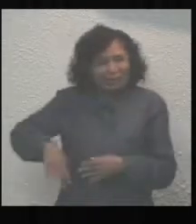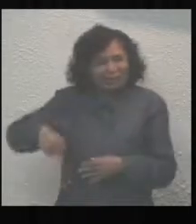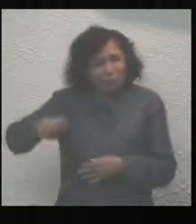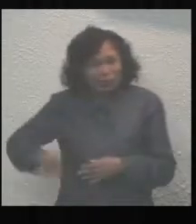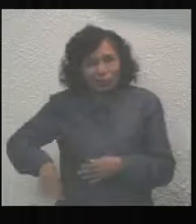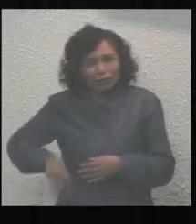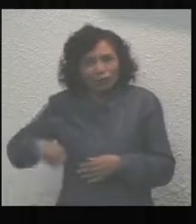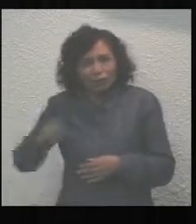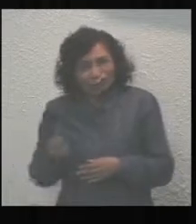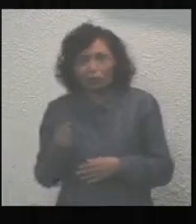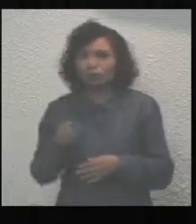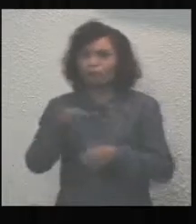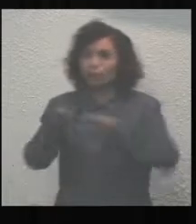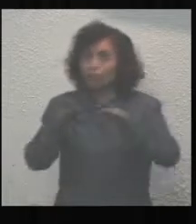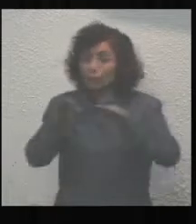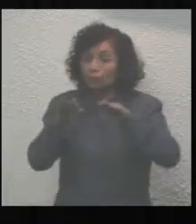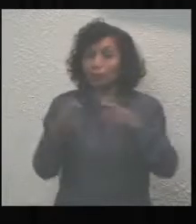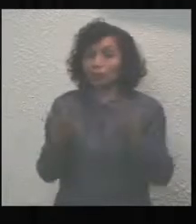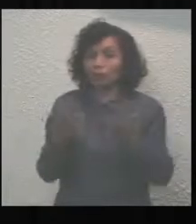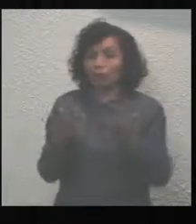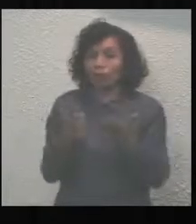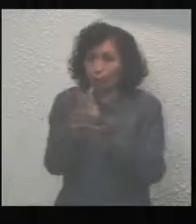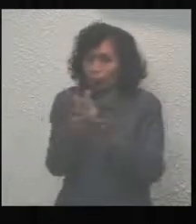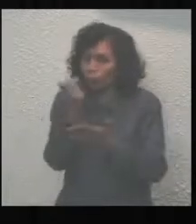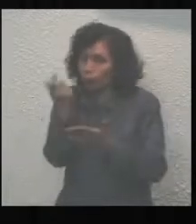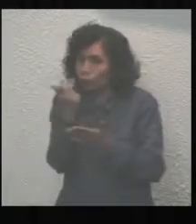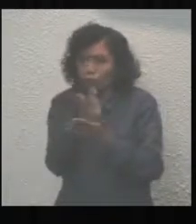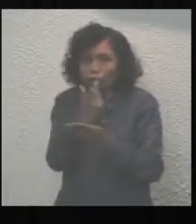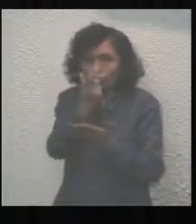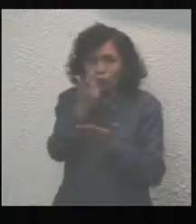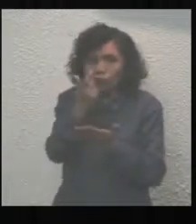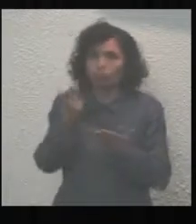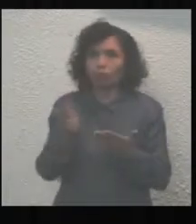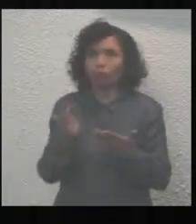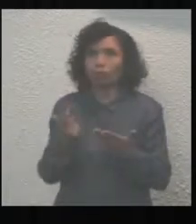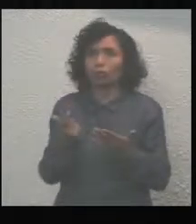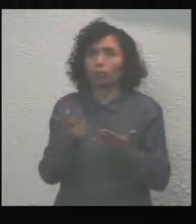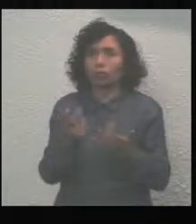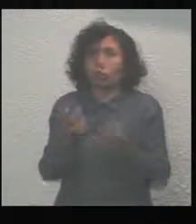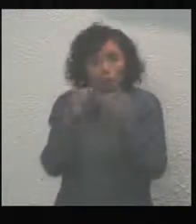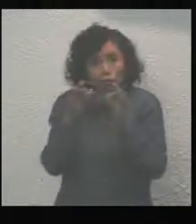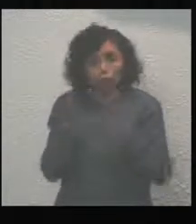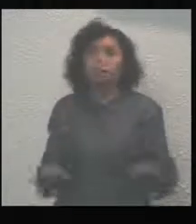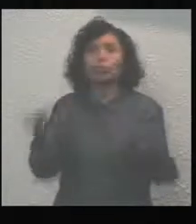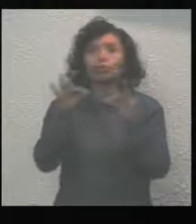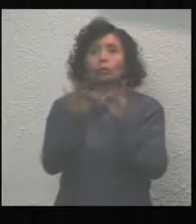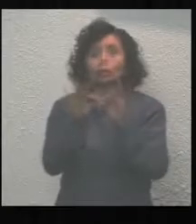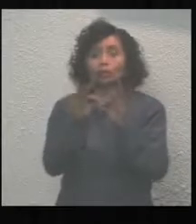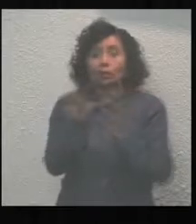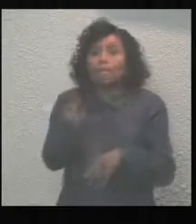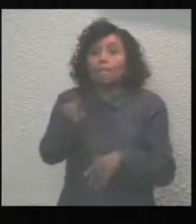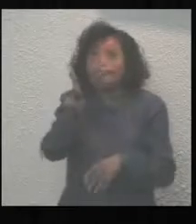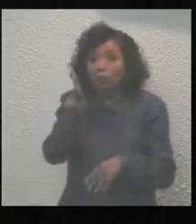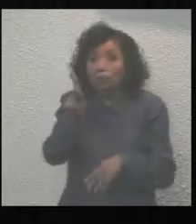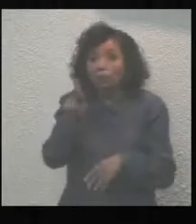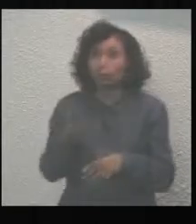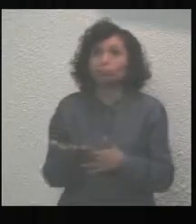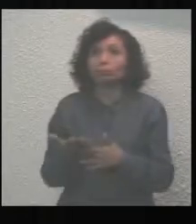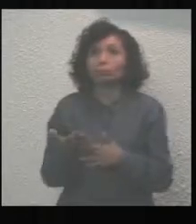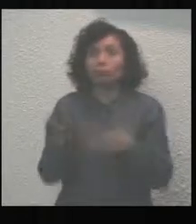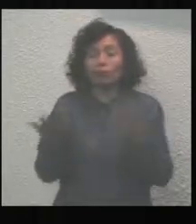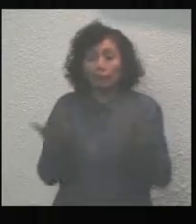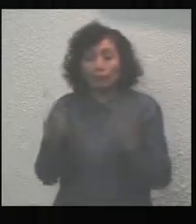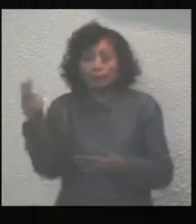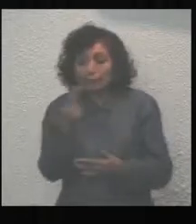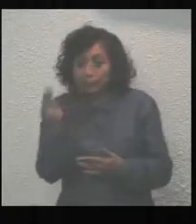ese sentido lo suficiente con presupuestos y políticas públicas convenientes sin embargo hay condiciones para